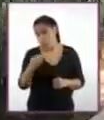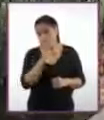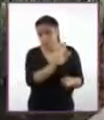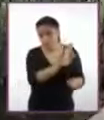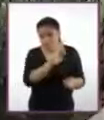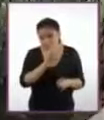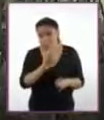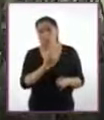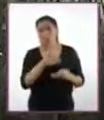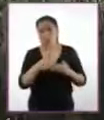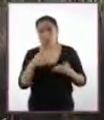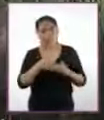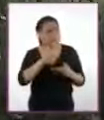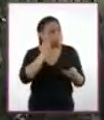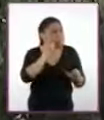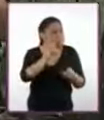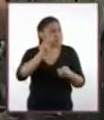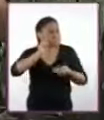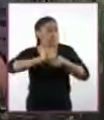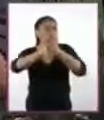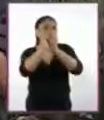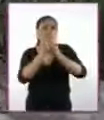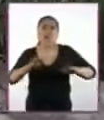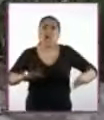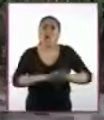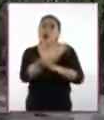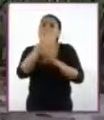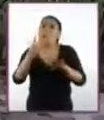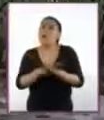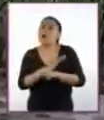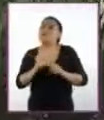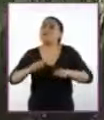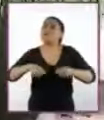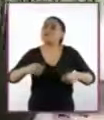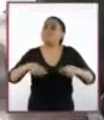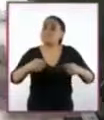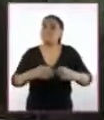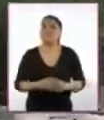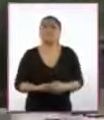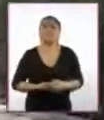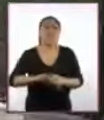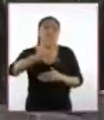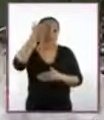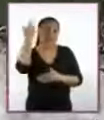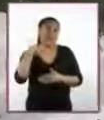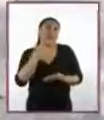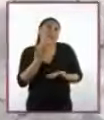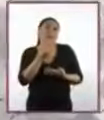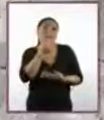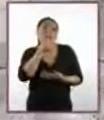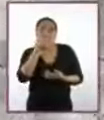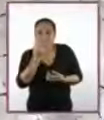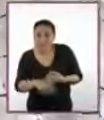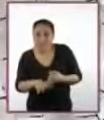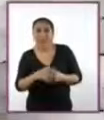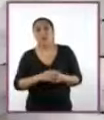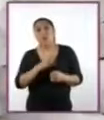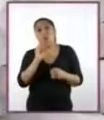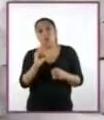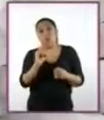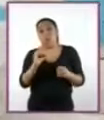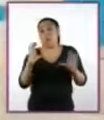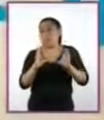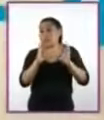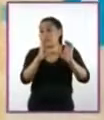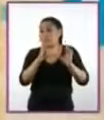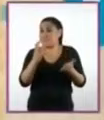podemos decir cómo hemos cambiado por las cosas que nos han sucedido. Cuando perdimos nuestro primer diente, cuando obtuvimos el